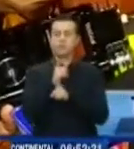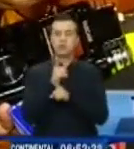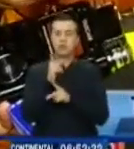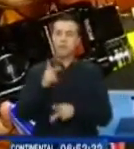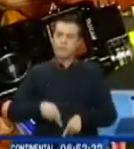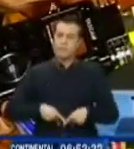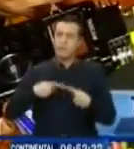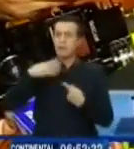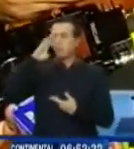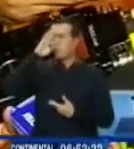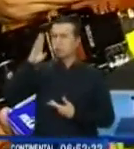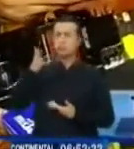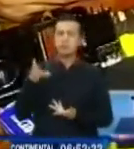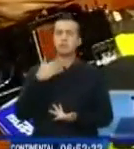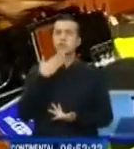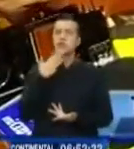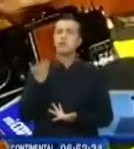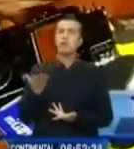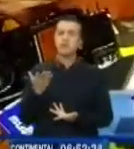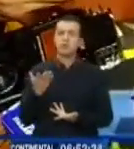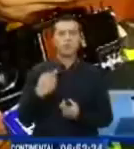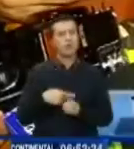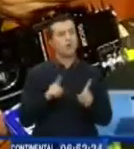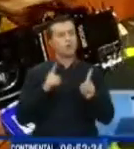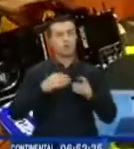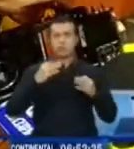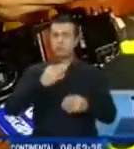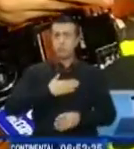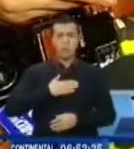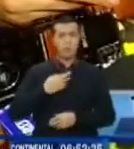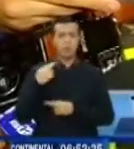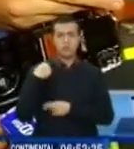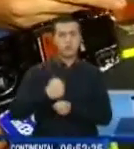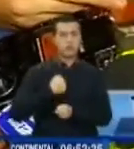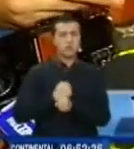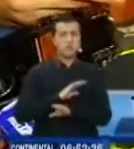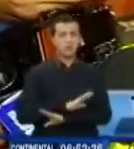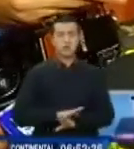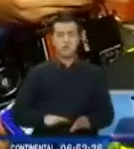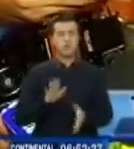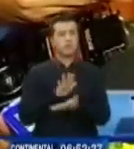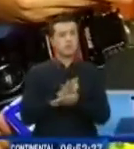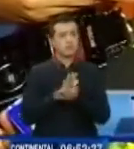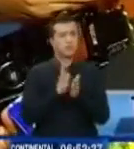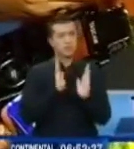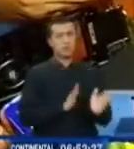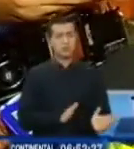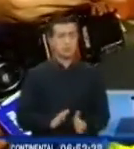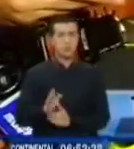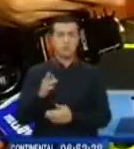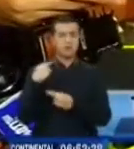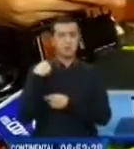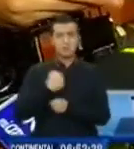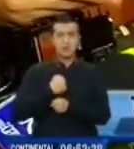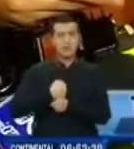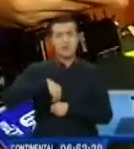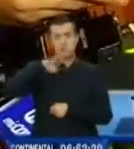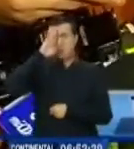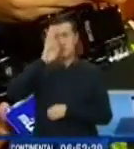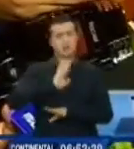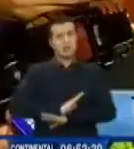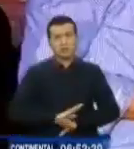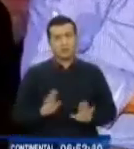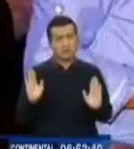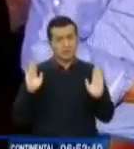vida de nuestros policías mientras nosotros estamos cumpliendo nuestro deber, cual es mantener el orden público y precautelar la integridad de